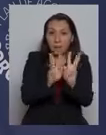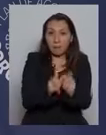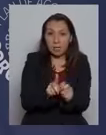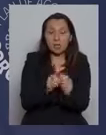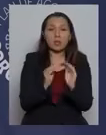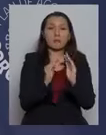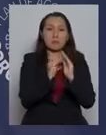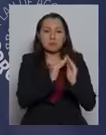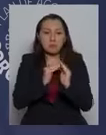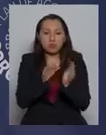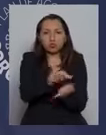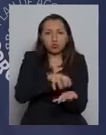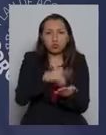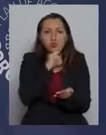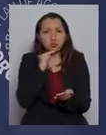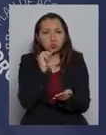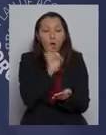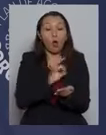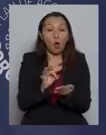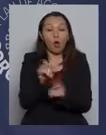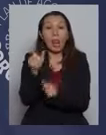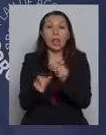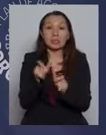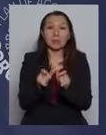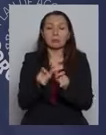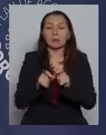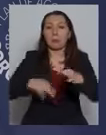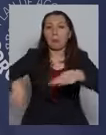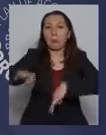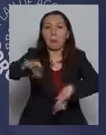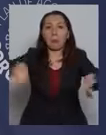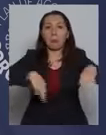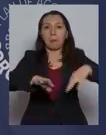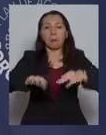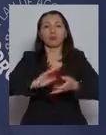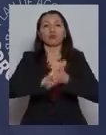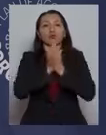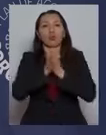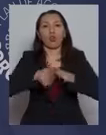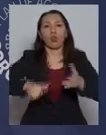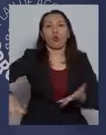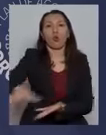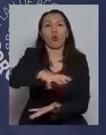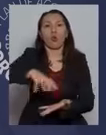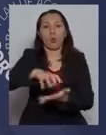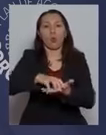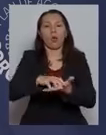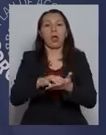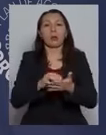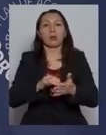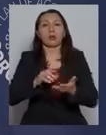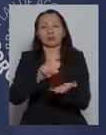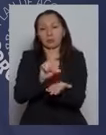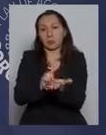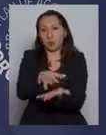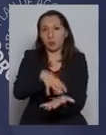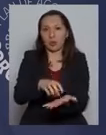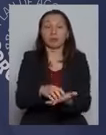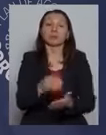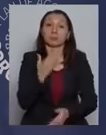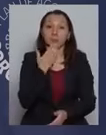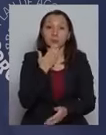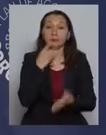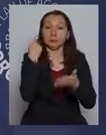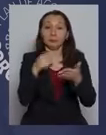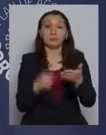una pequeña comunidad, o las personas están dispersas en toda la comunidad, localidad. También